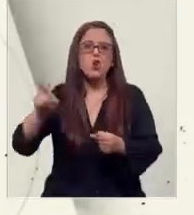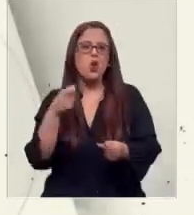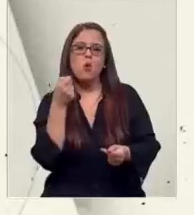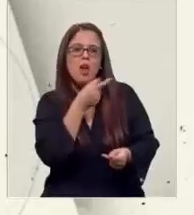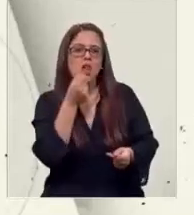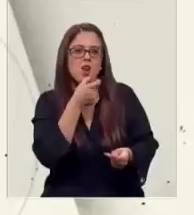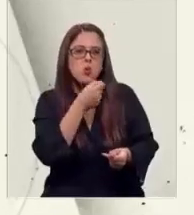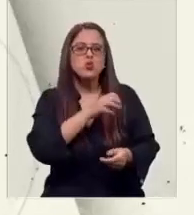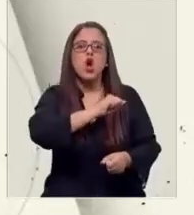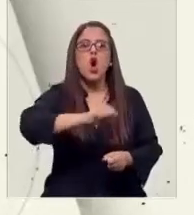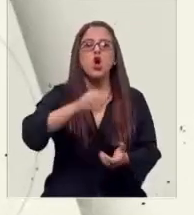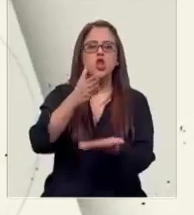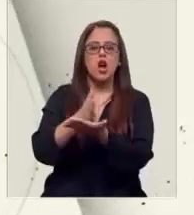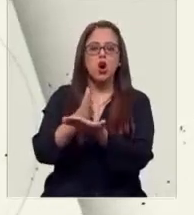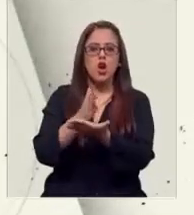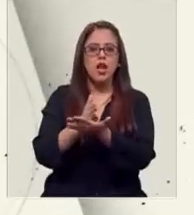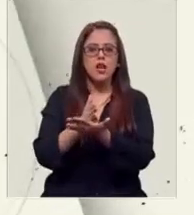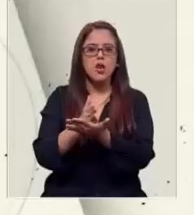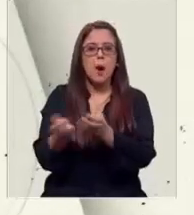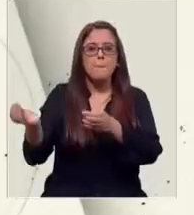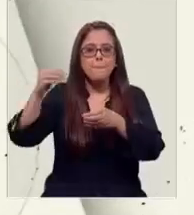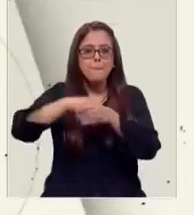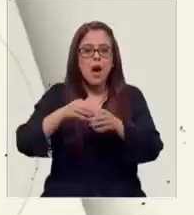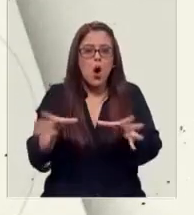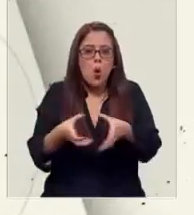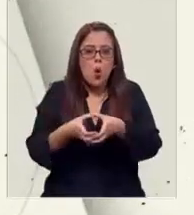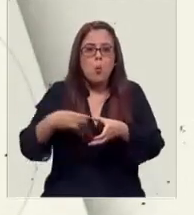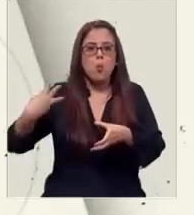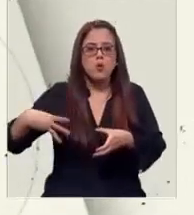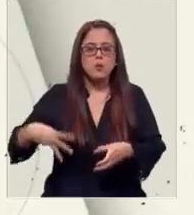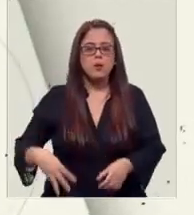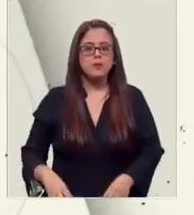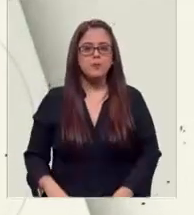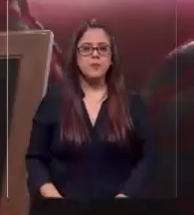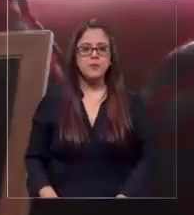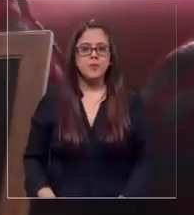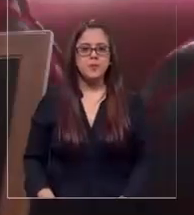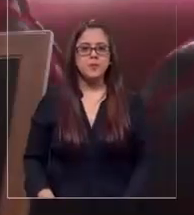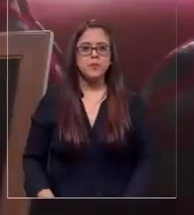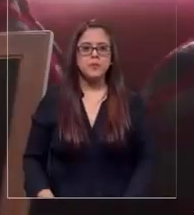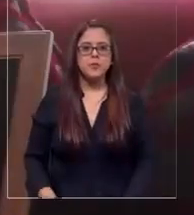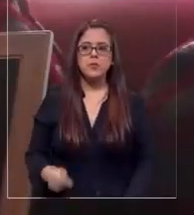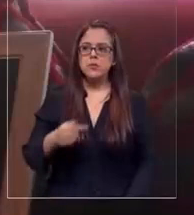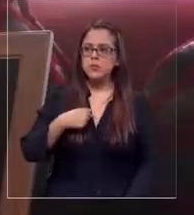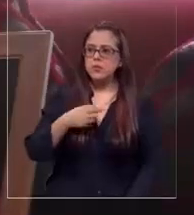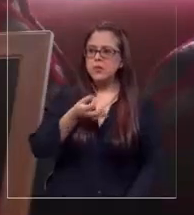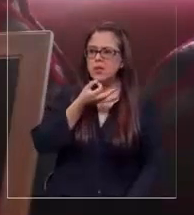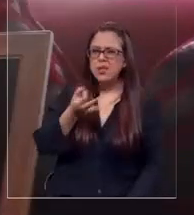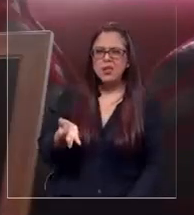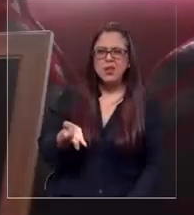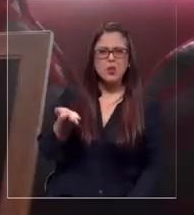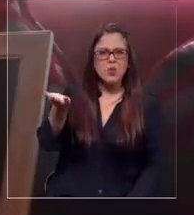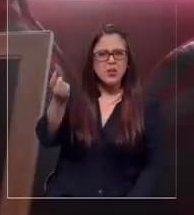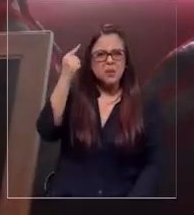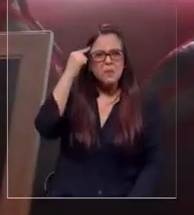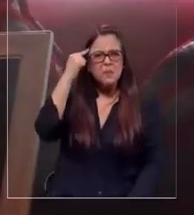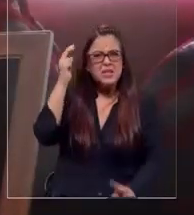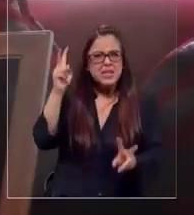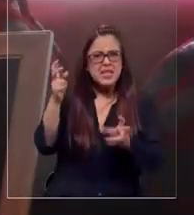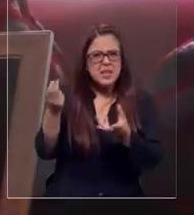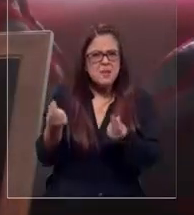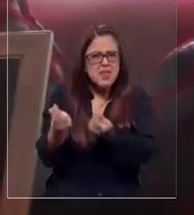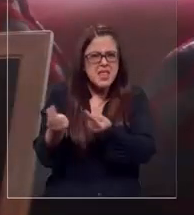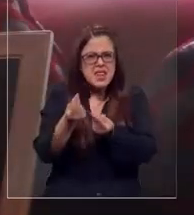acciones legales contra el colegio perteneciente a la corporación municipal. Les dije yo, ¿usted cree que el dinero me